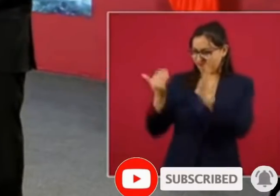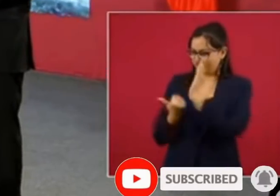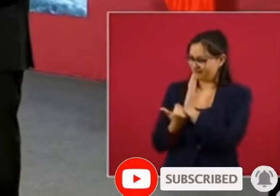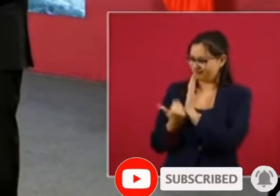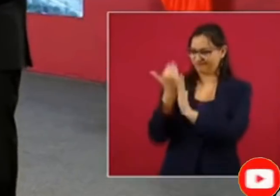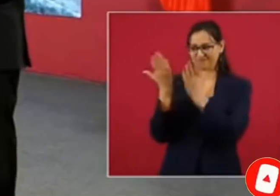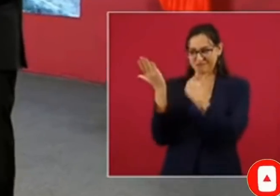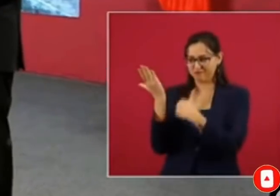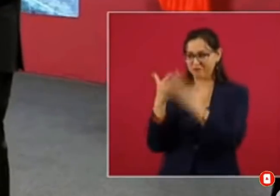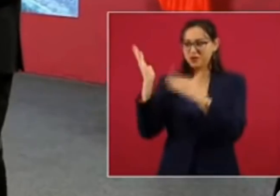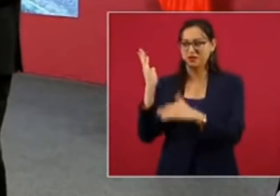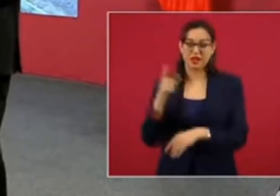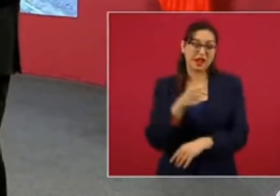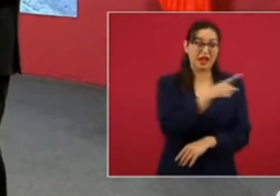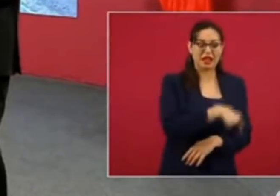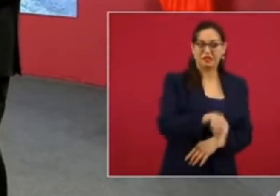porque el Dios